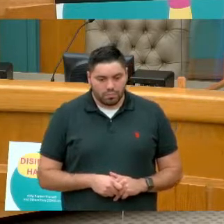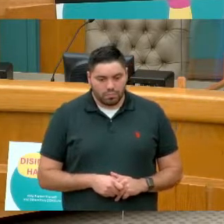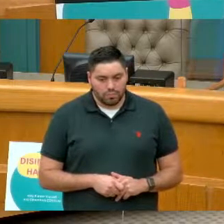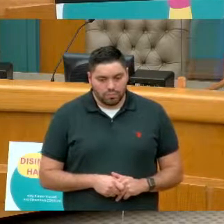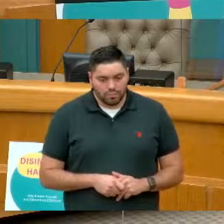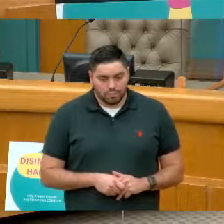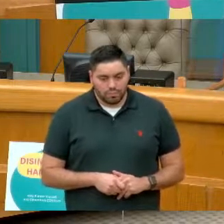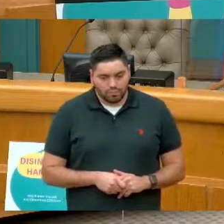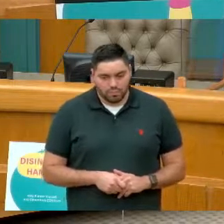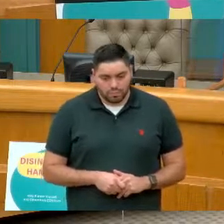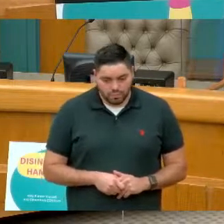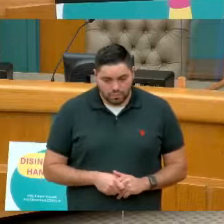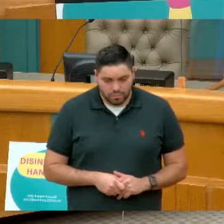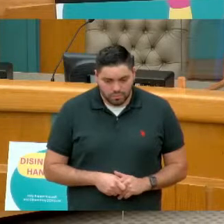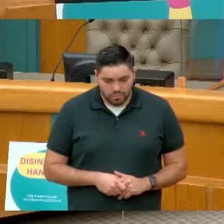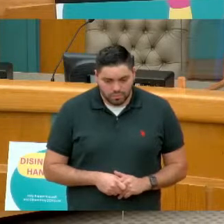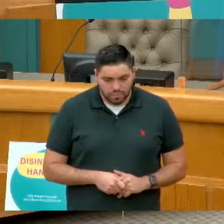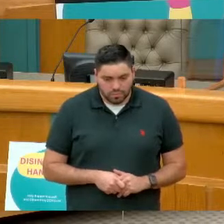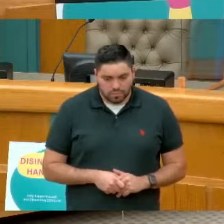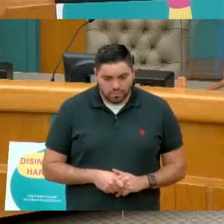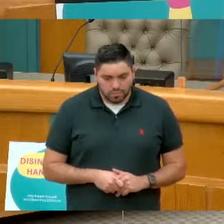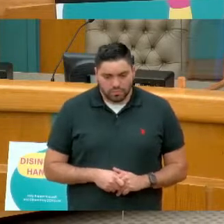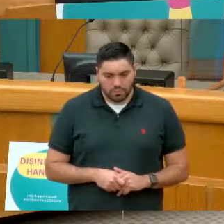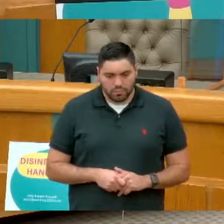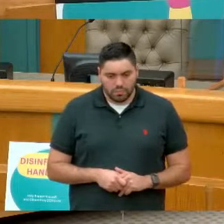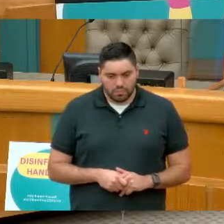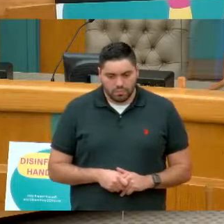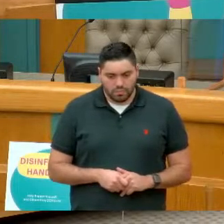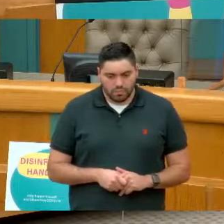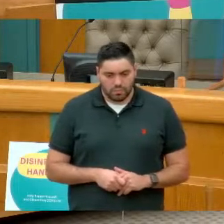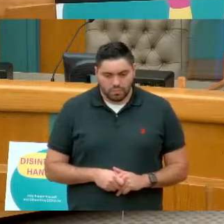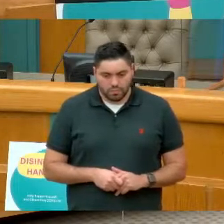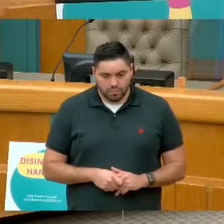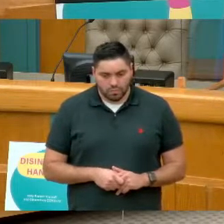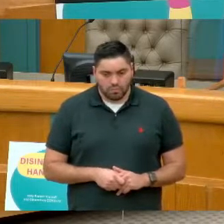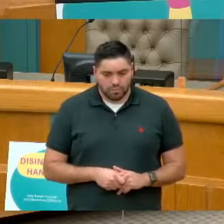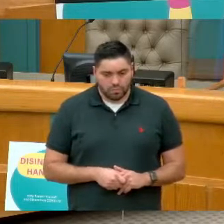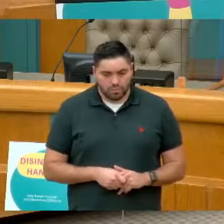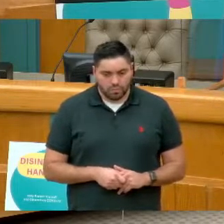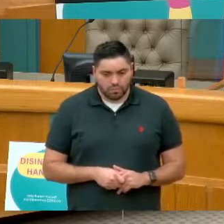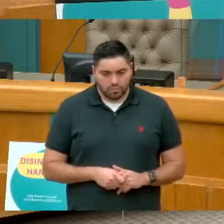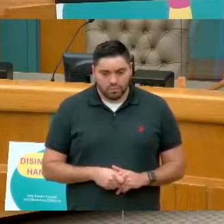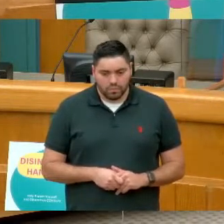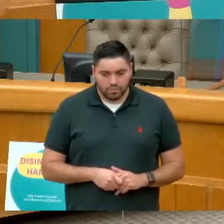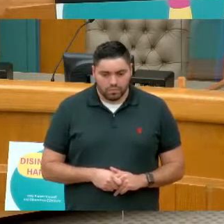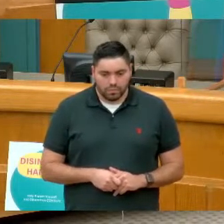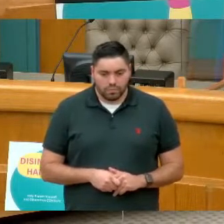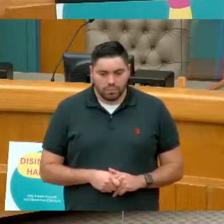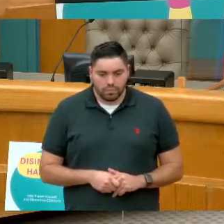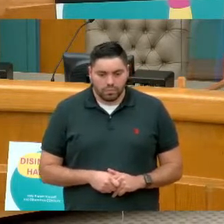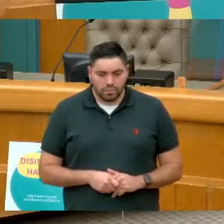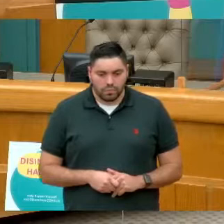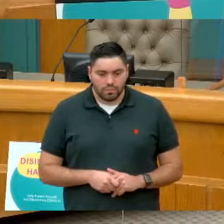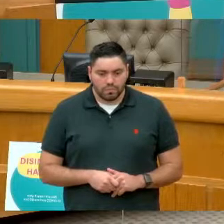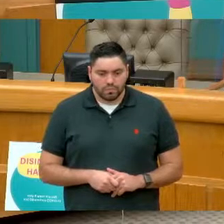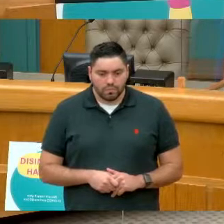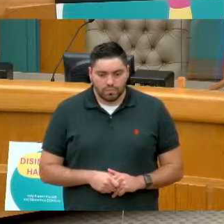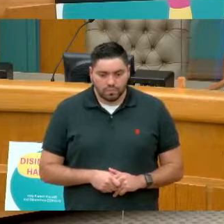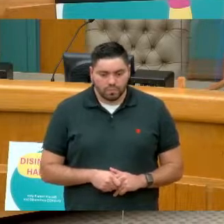para reducir el riesgo de contraer o propagar el virus. Tenga en cuenta los riesgos al planificar o asistir a las actividades de